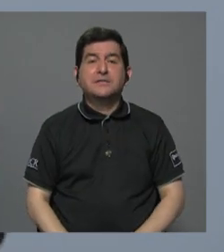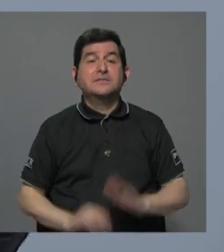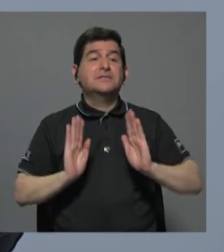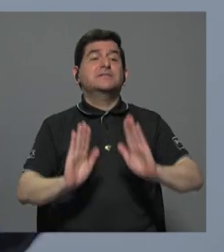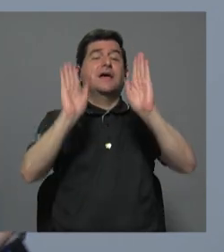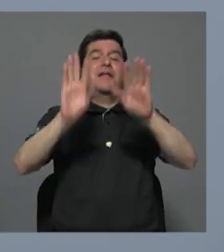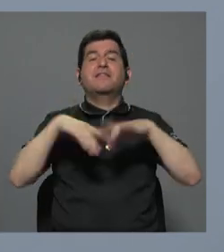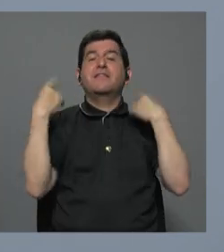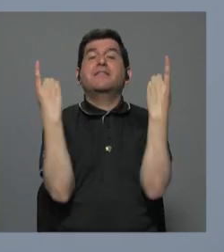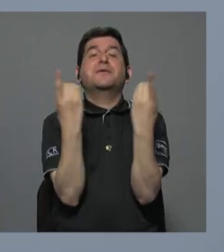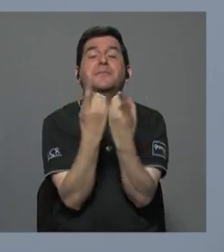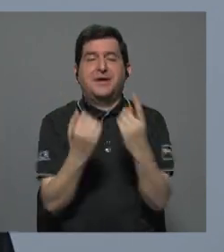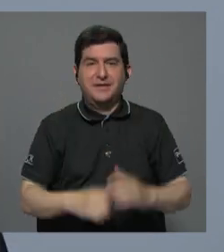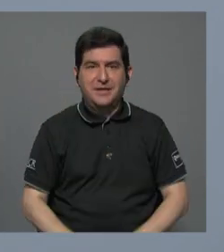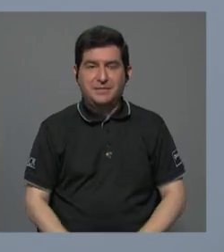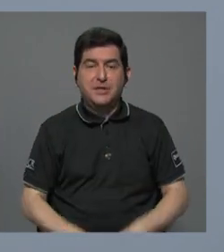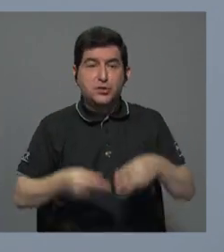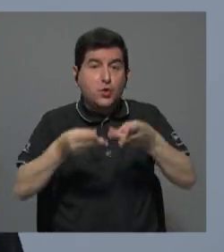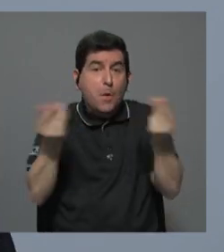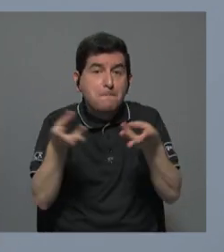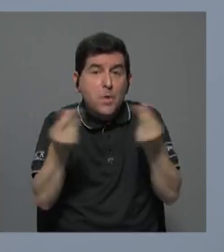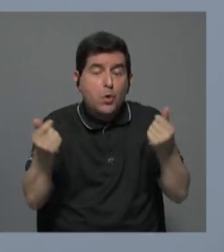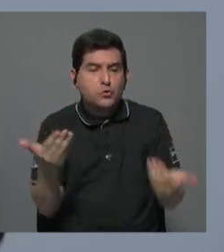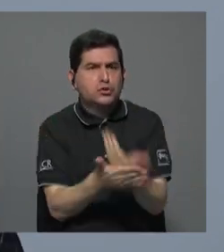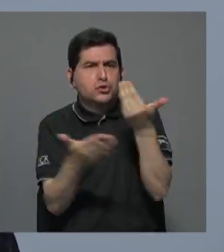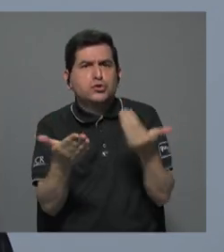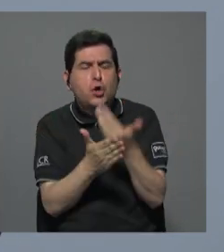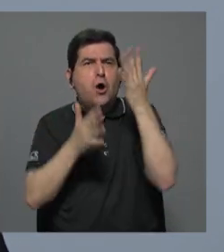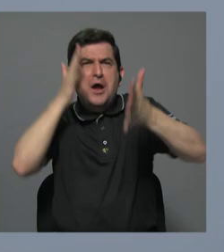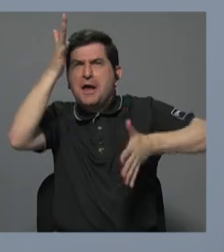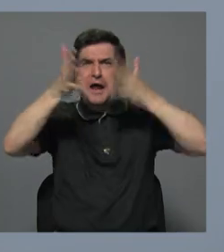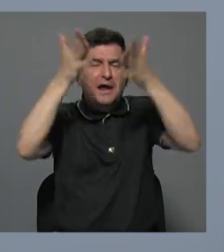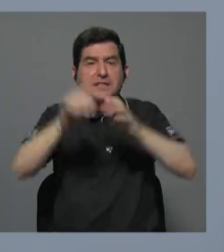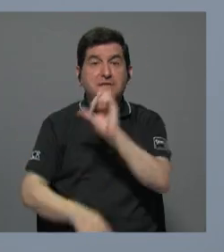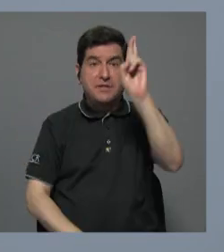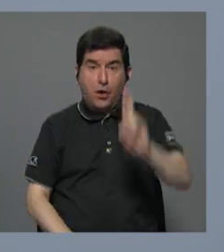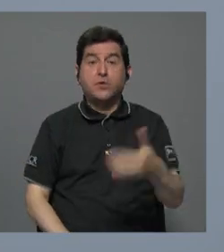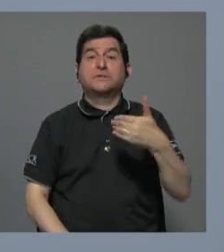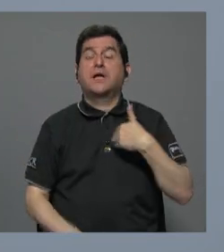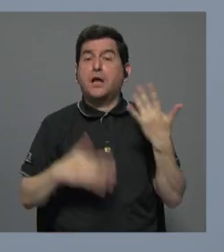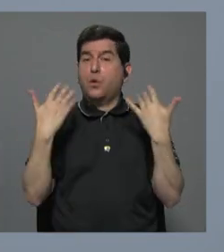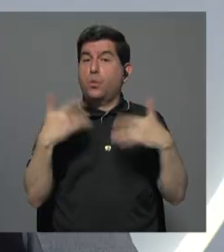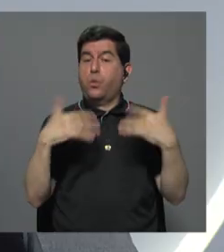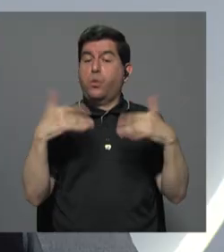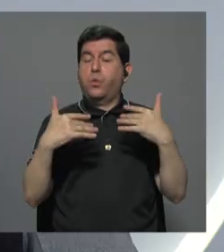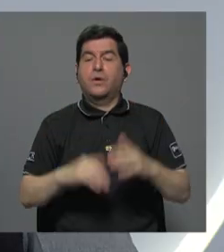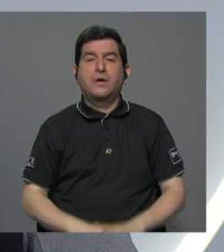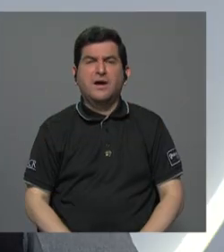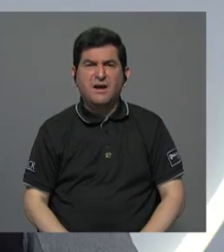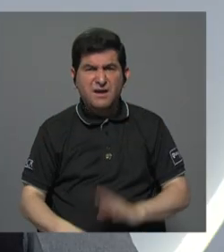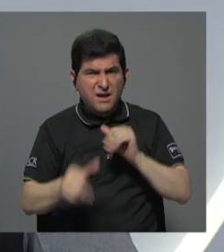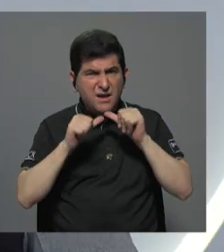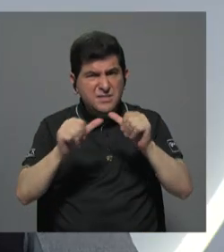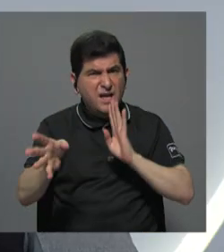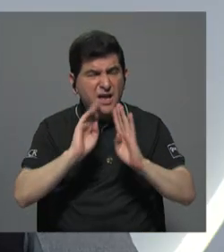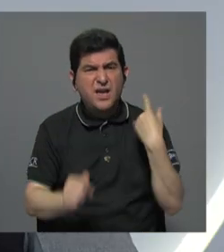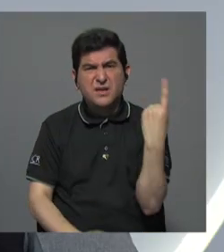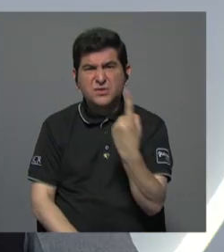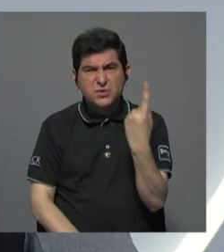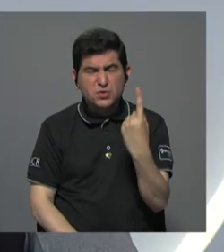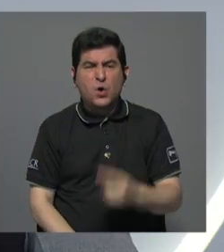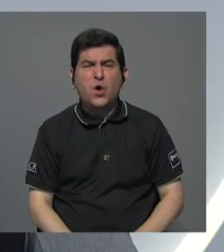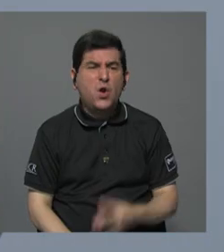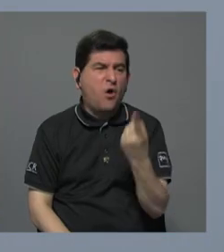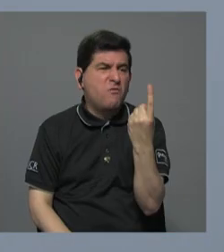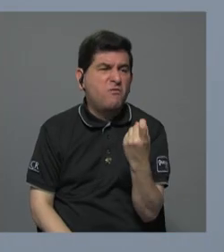departamento está la producción la innovación la creatividad donde costa rica tiene muchísimo si seguimos hablando solamente de la